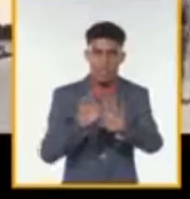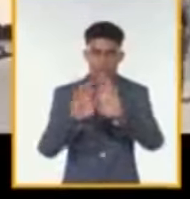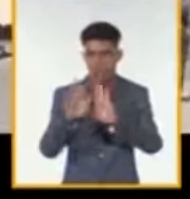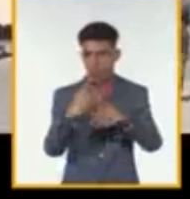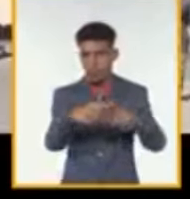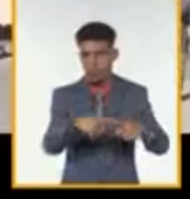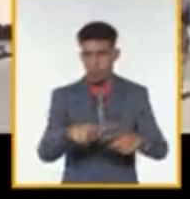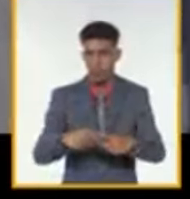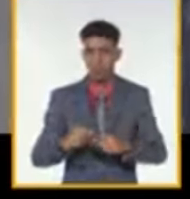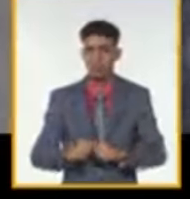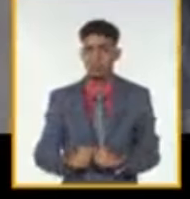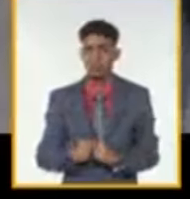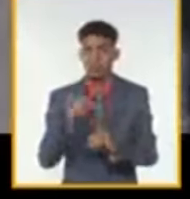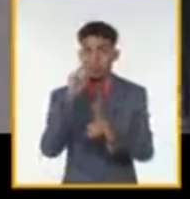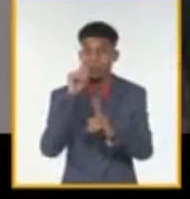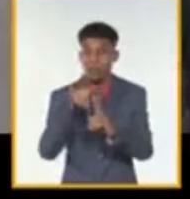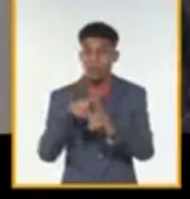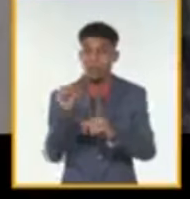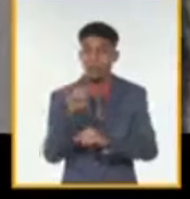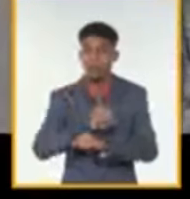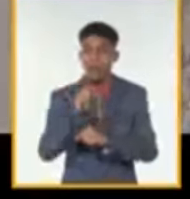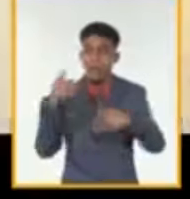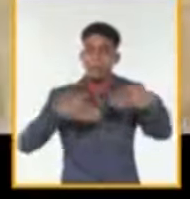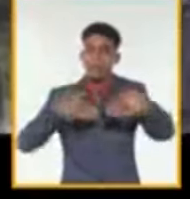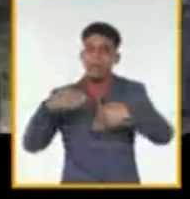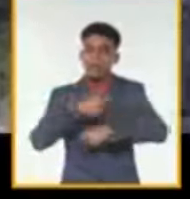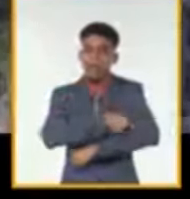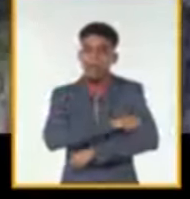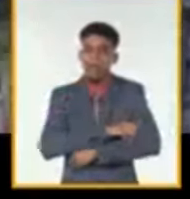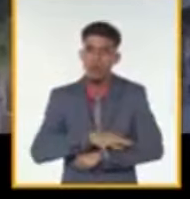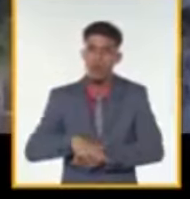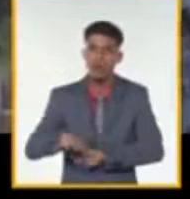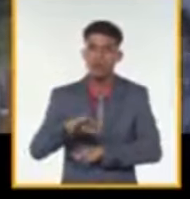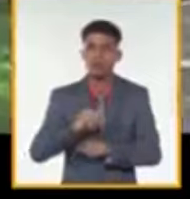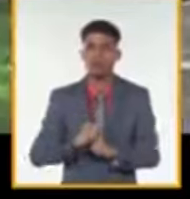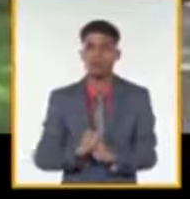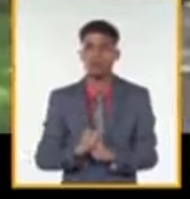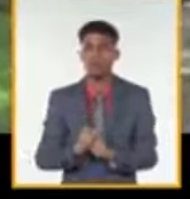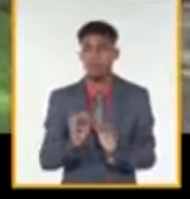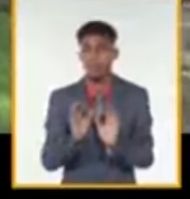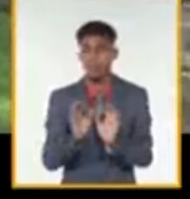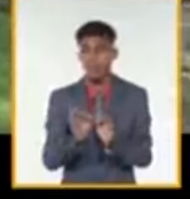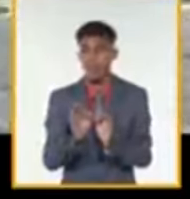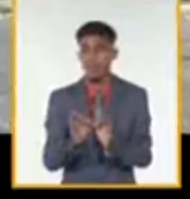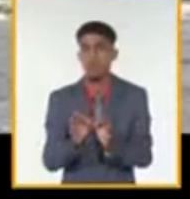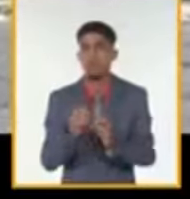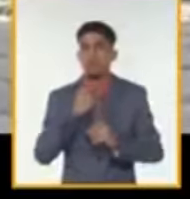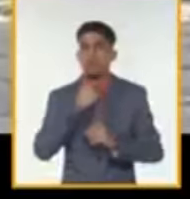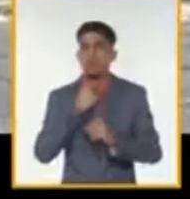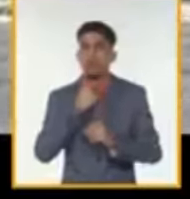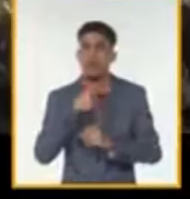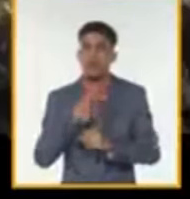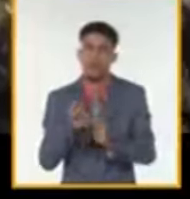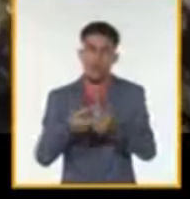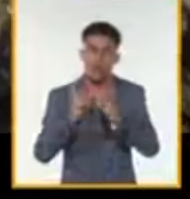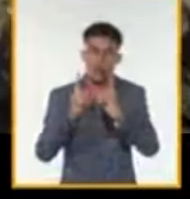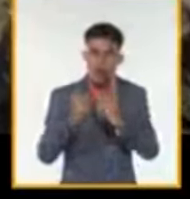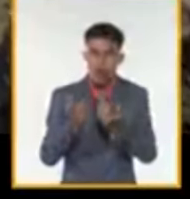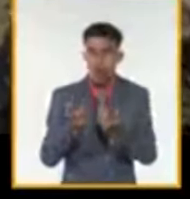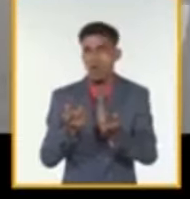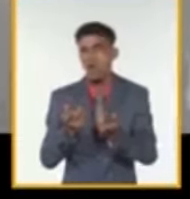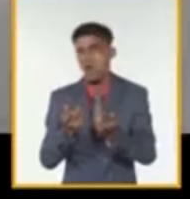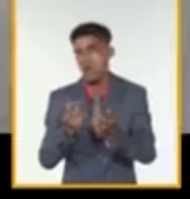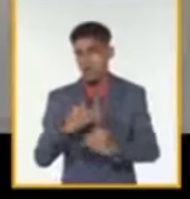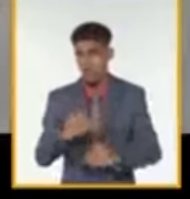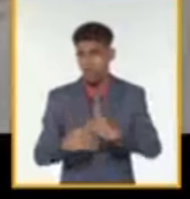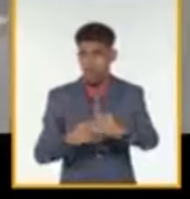participación popular ese ese acompañamiento en cada una de las actividades y y cuestiones que nosotros veníamos realizando